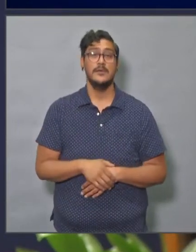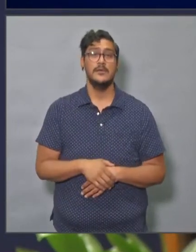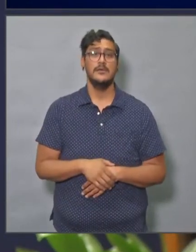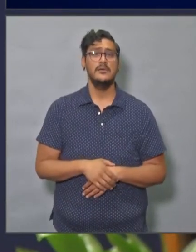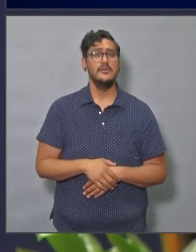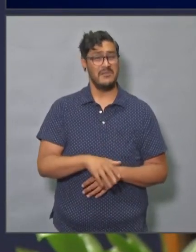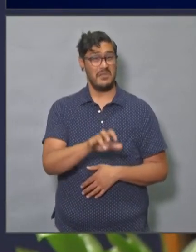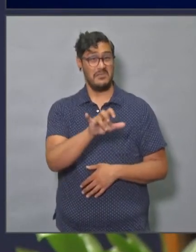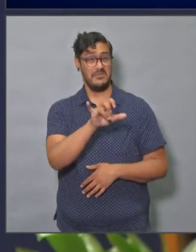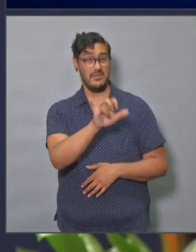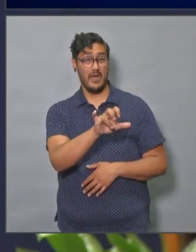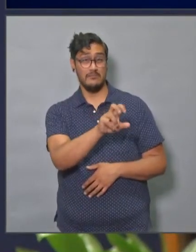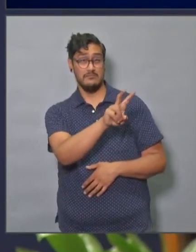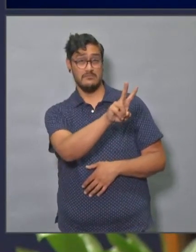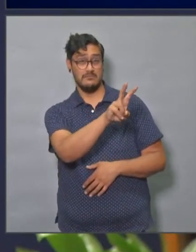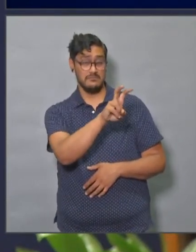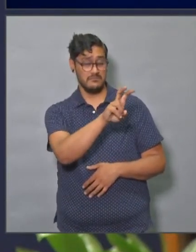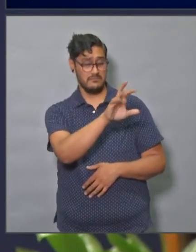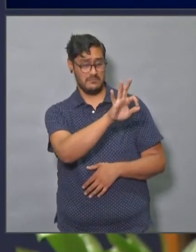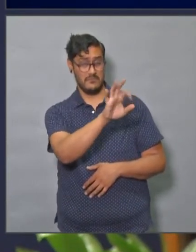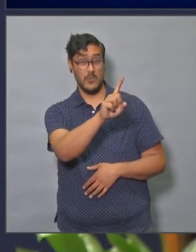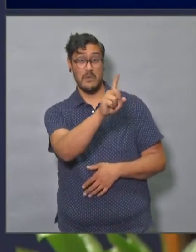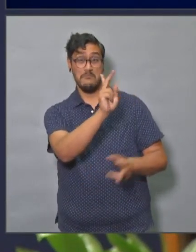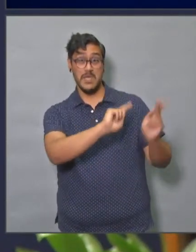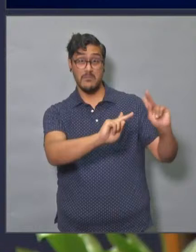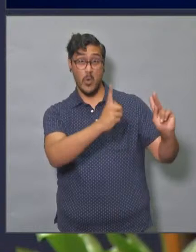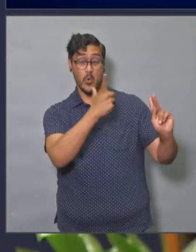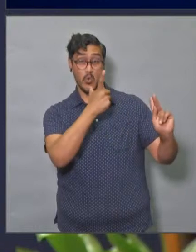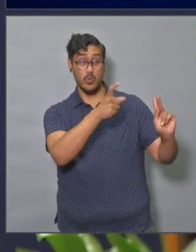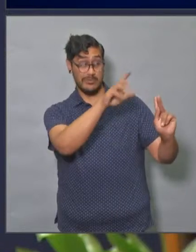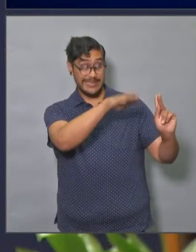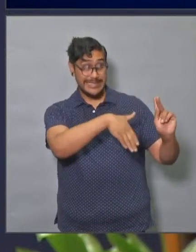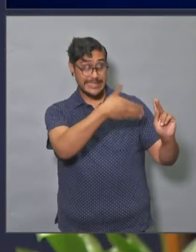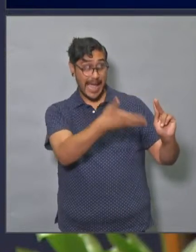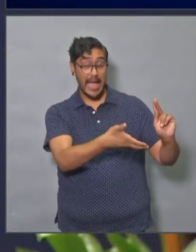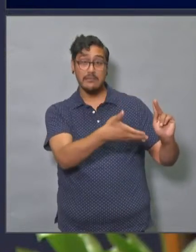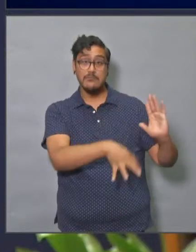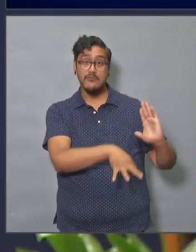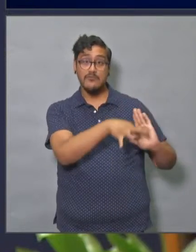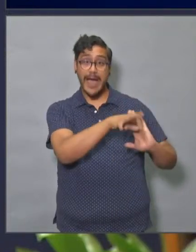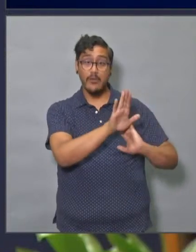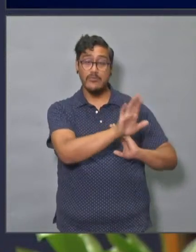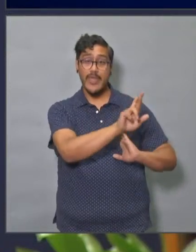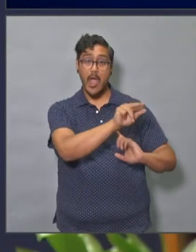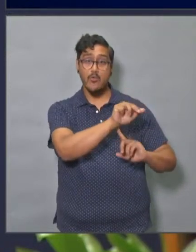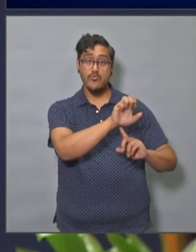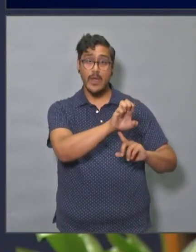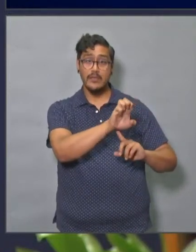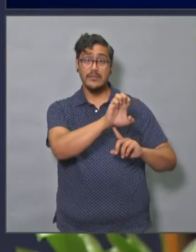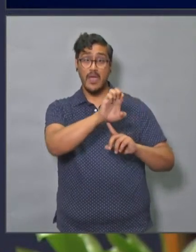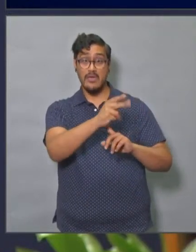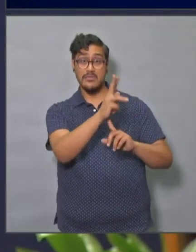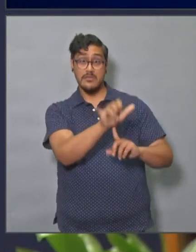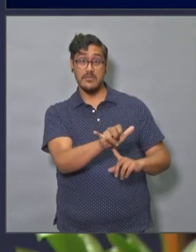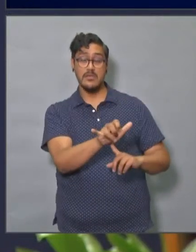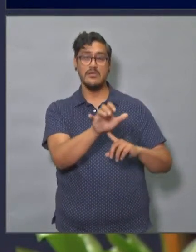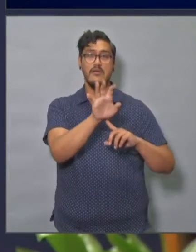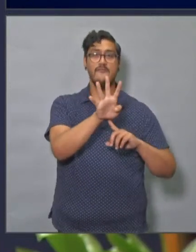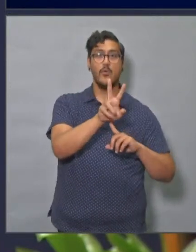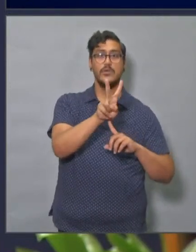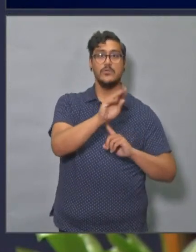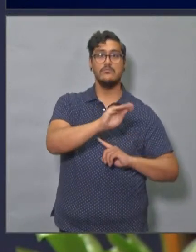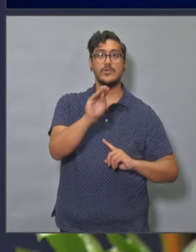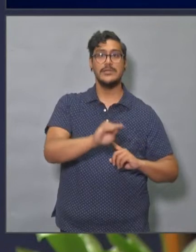las 2,779 personas que fallecieron donde se identificó la raza e etnicidad, 42%